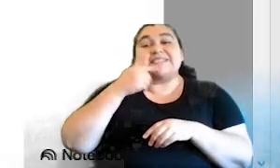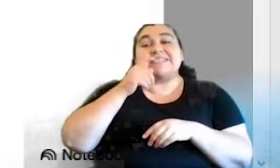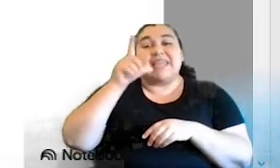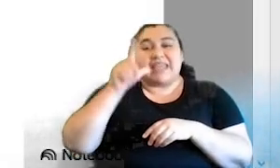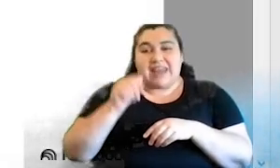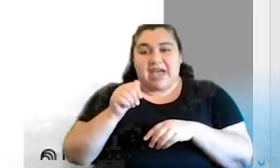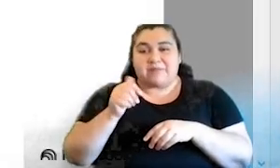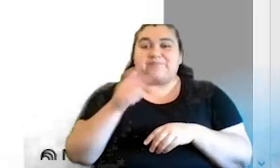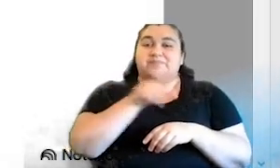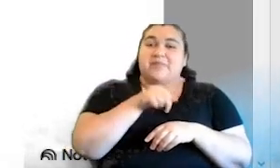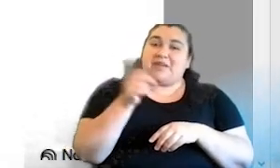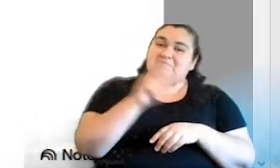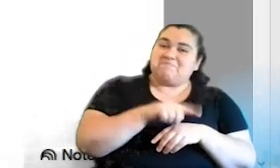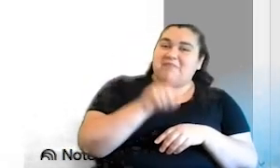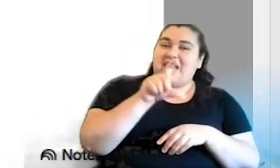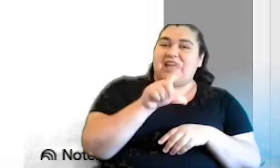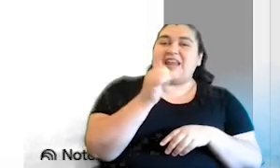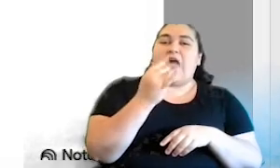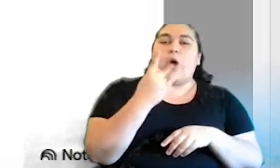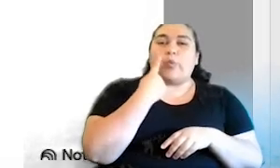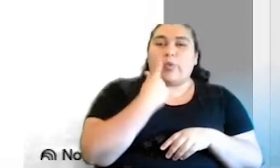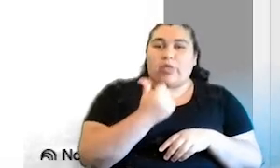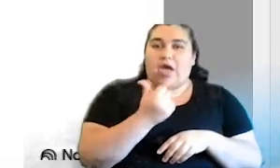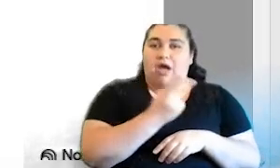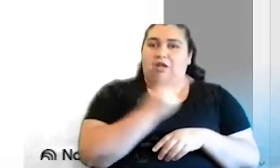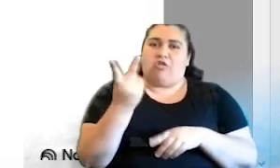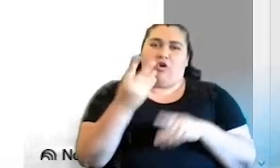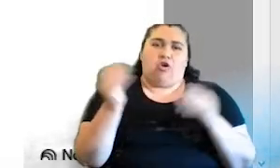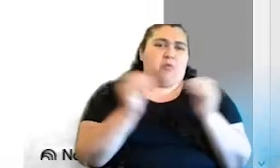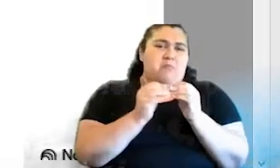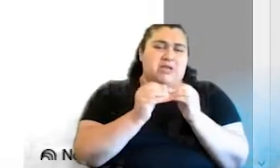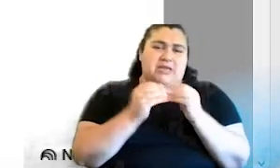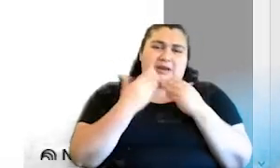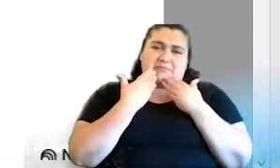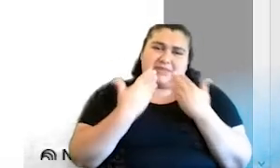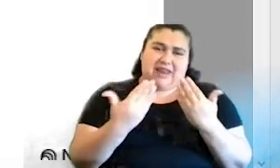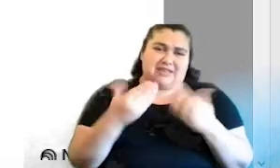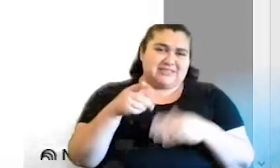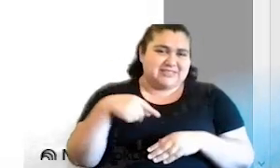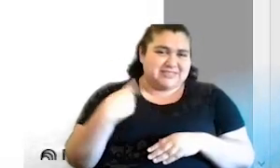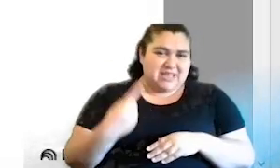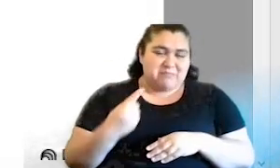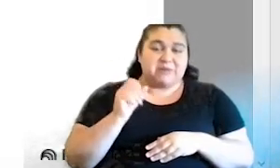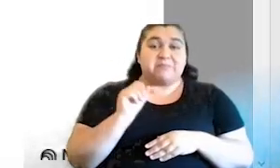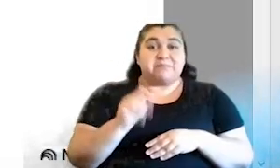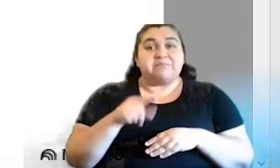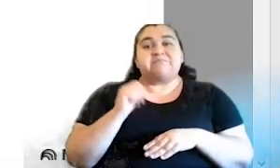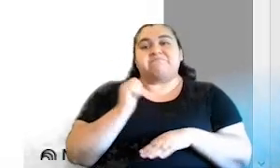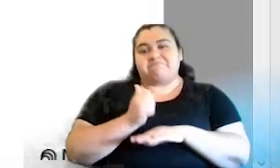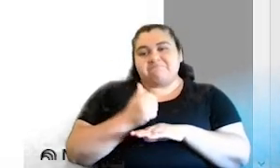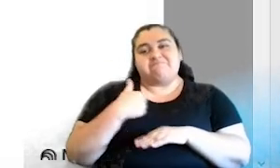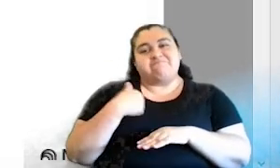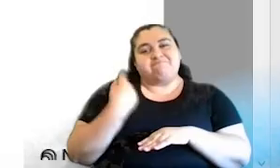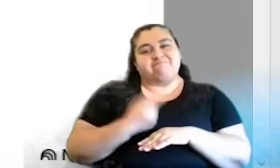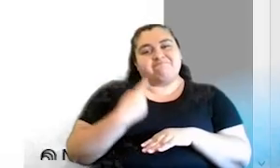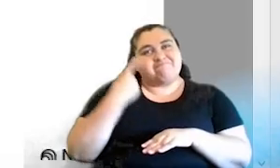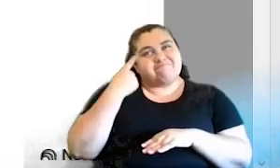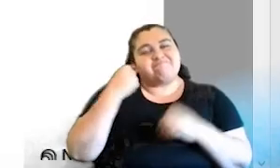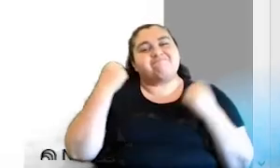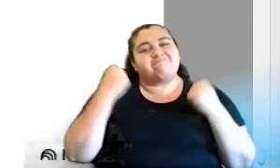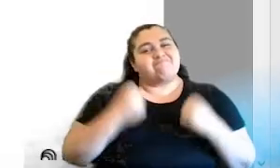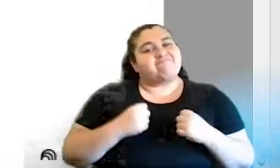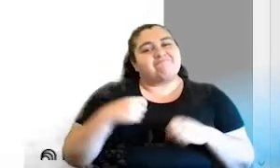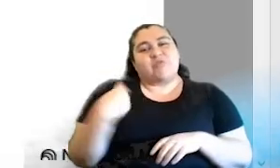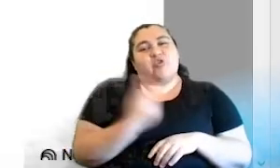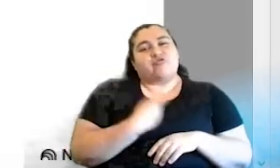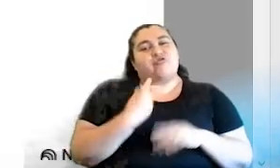Claudia Rojas, a quienes como siempre les agradecemos. Y bueno, como decimos siempre, estamos convencidos que somos los